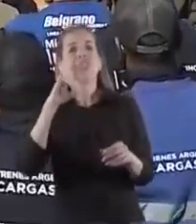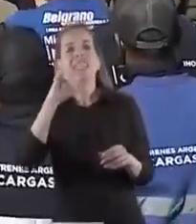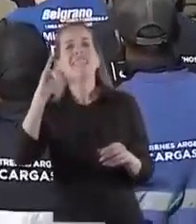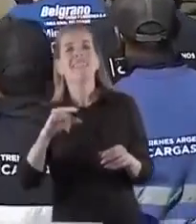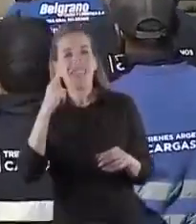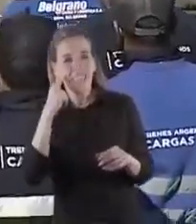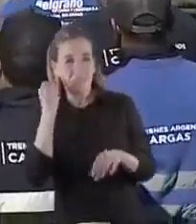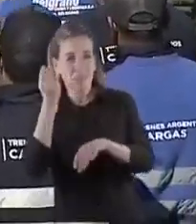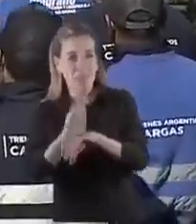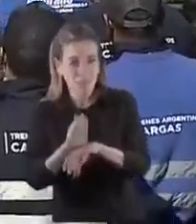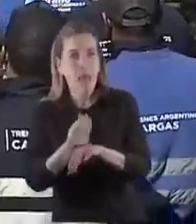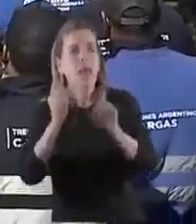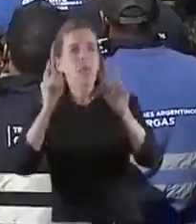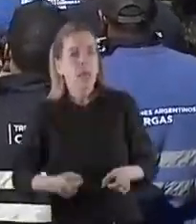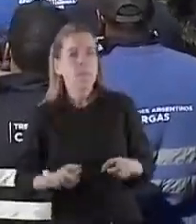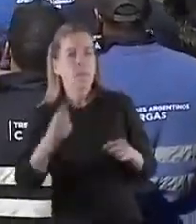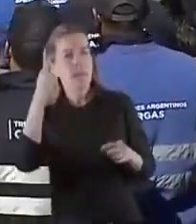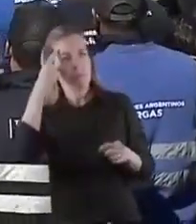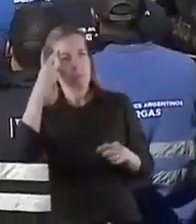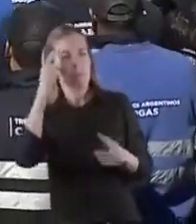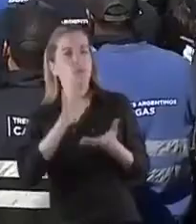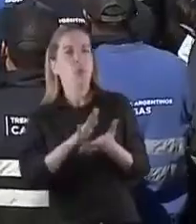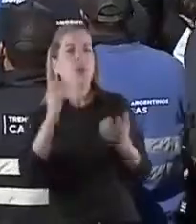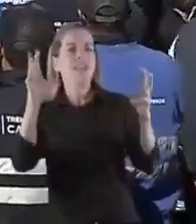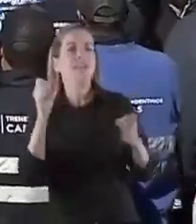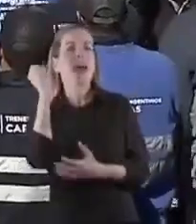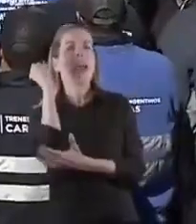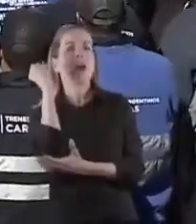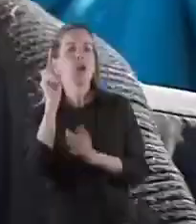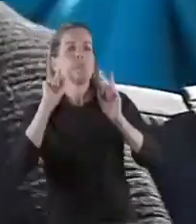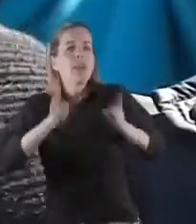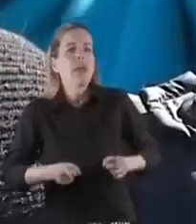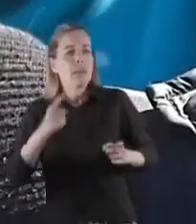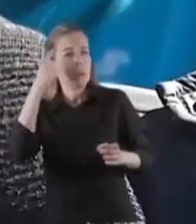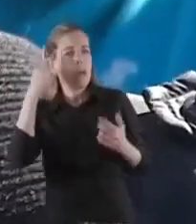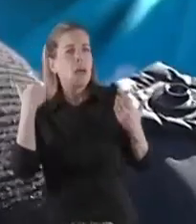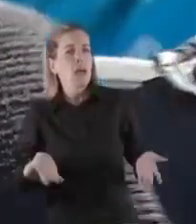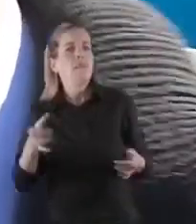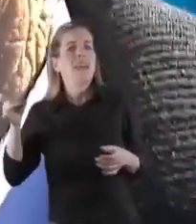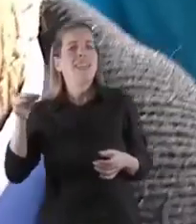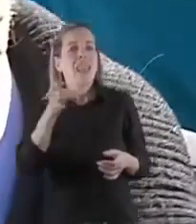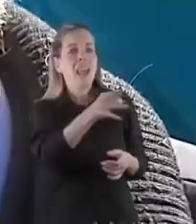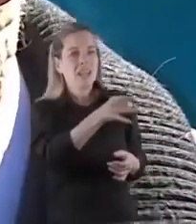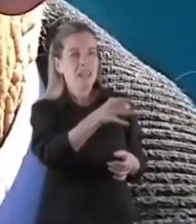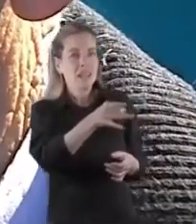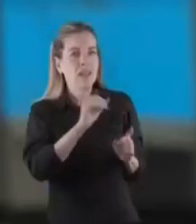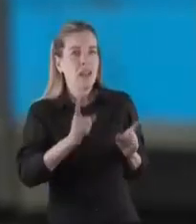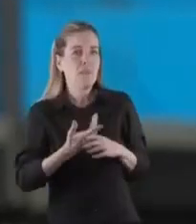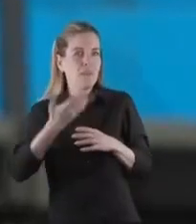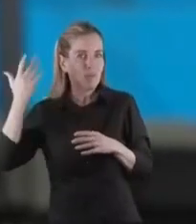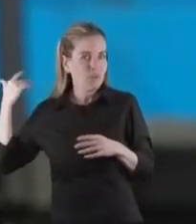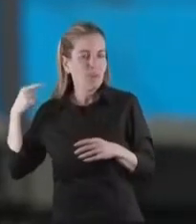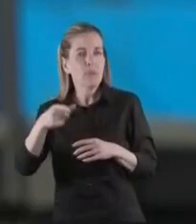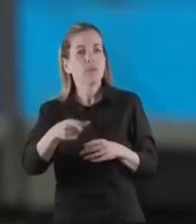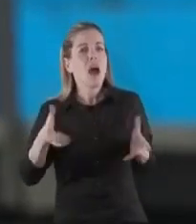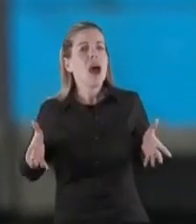mirada desarrollista de la economía también apostó al tren y le dio su propio impulso